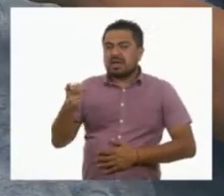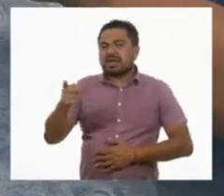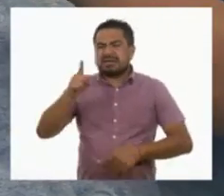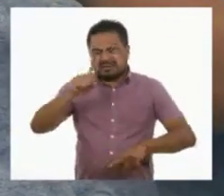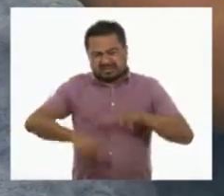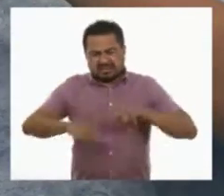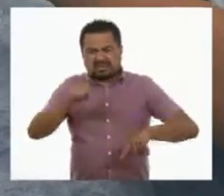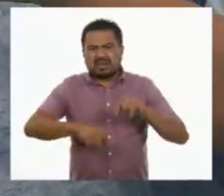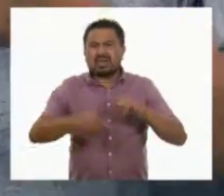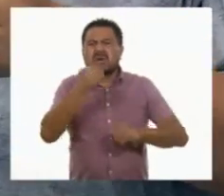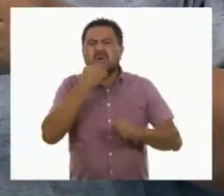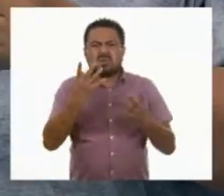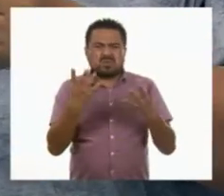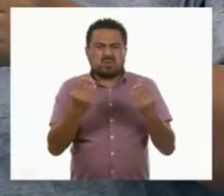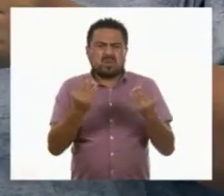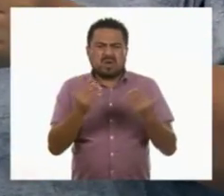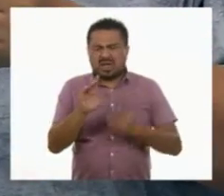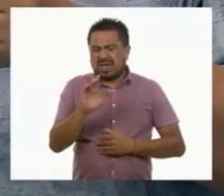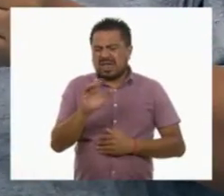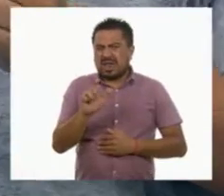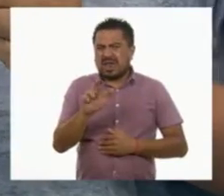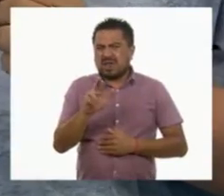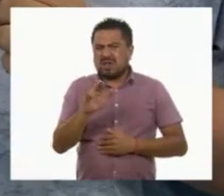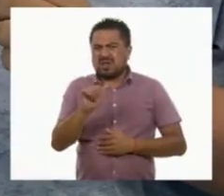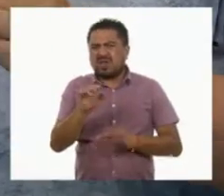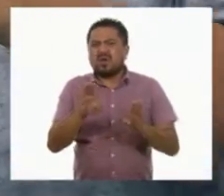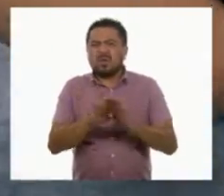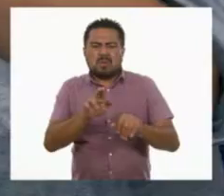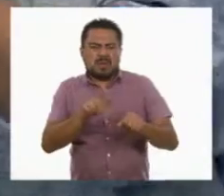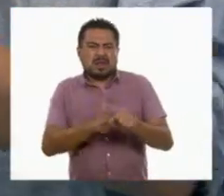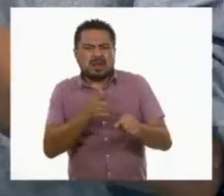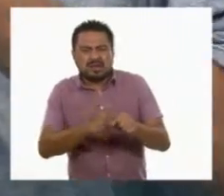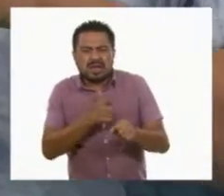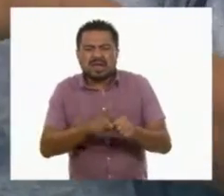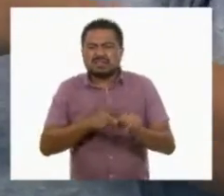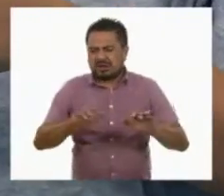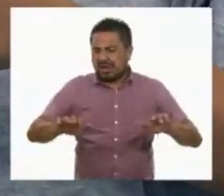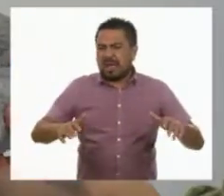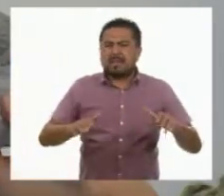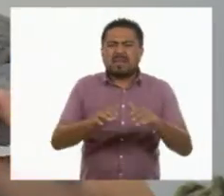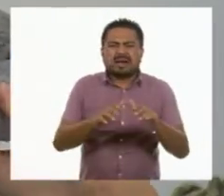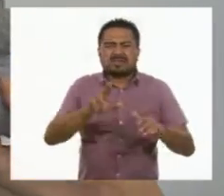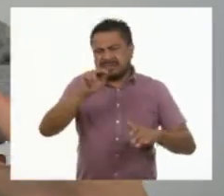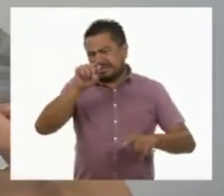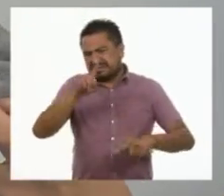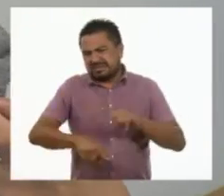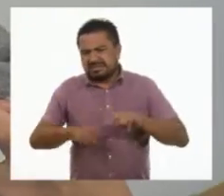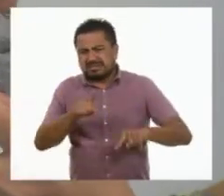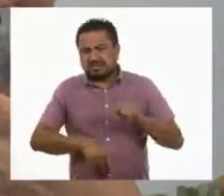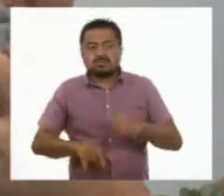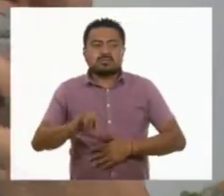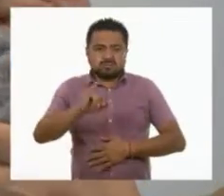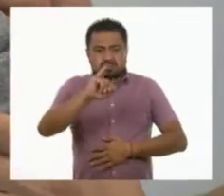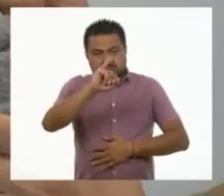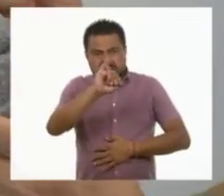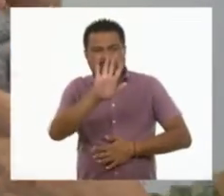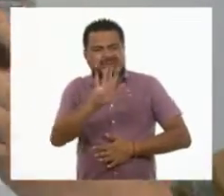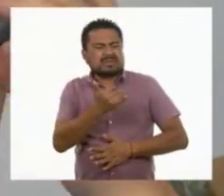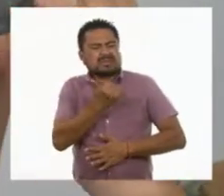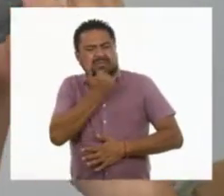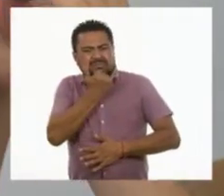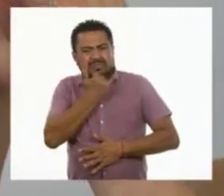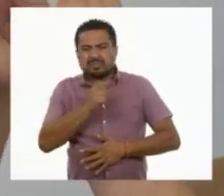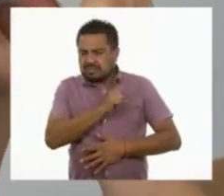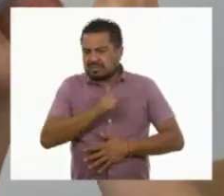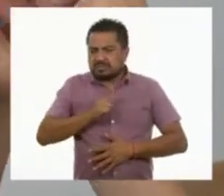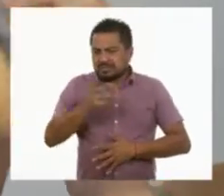consumir alimentos con muchas calorías, como los refrescos o los pastelitos. Sí, lo siento.